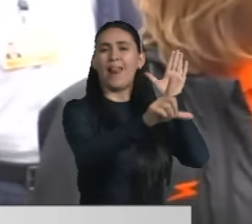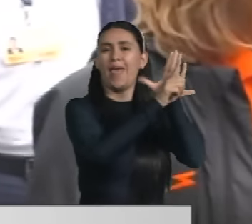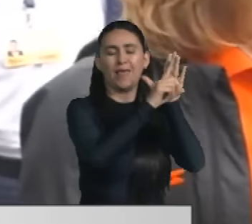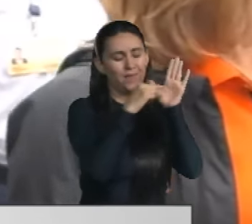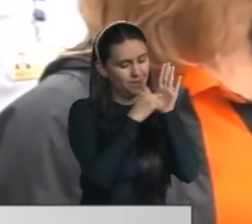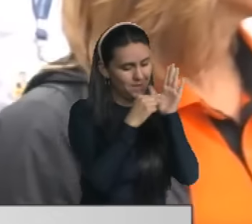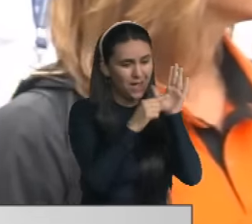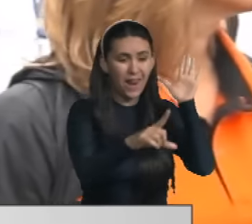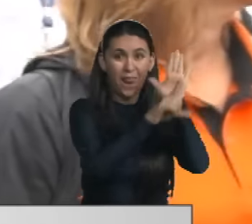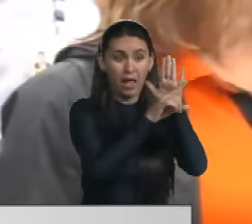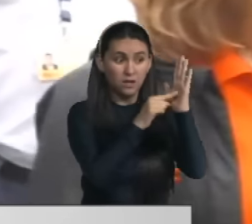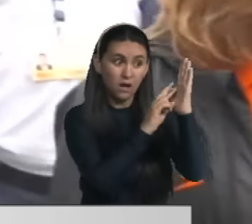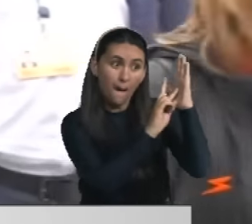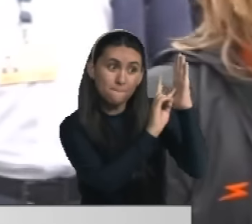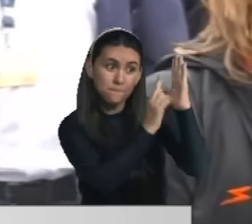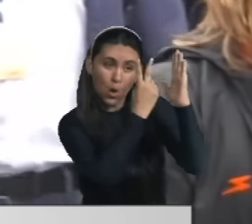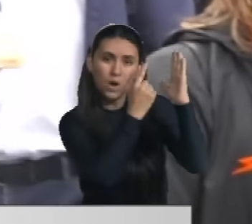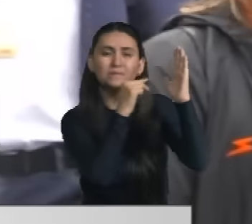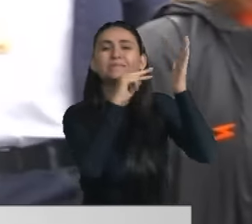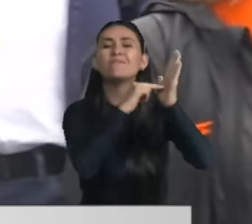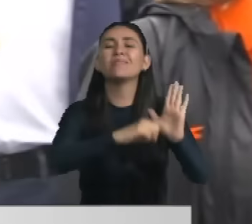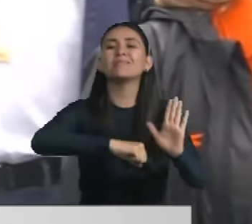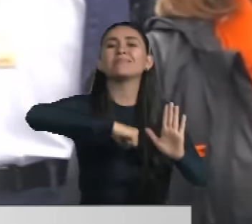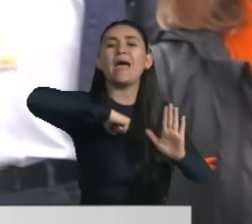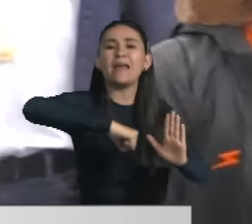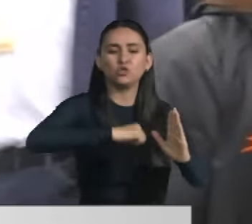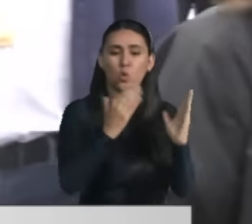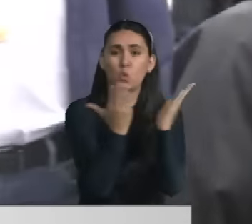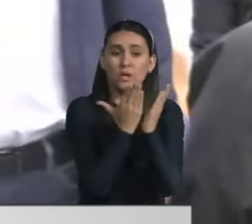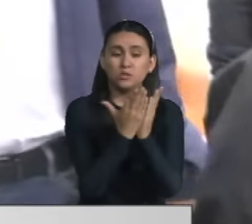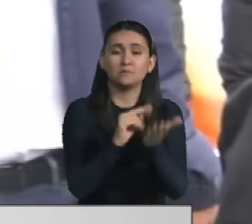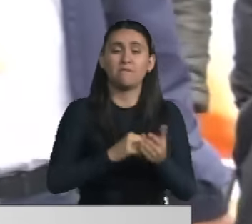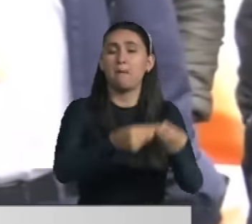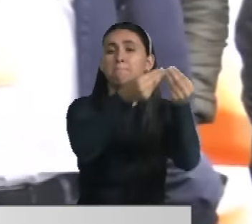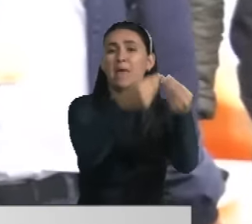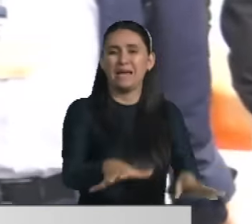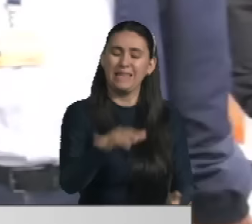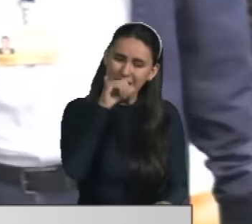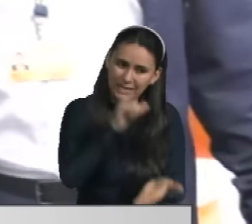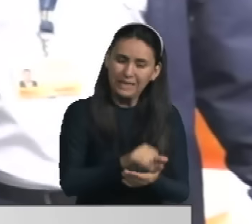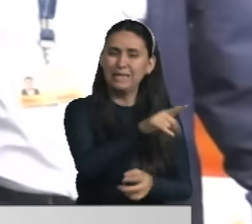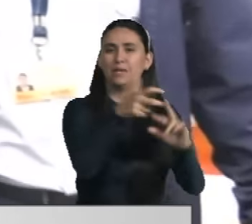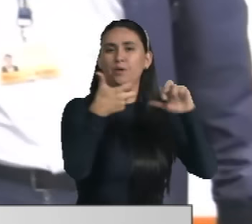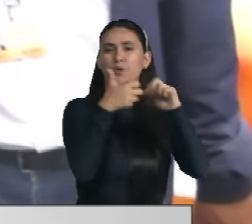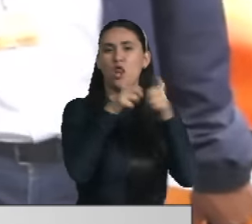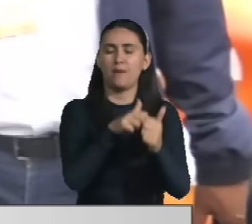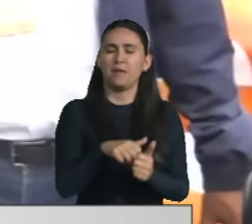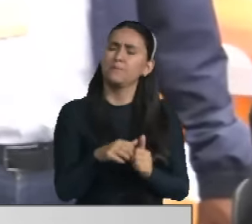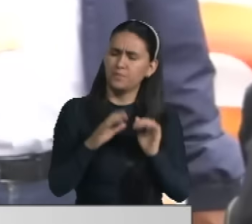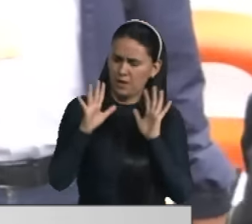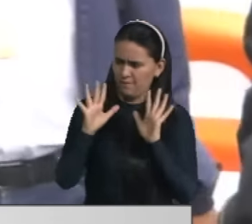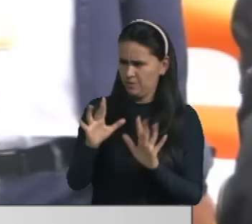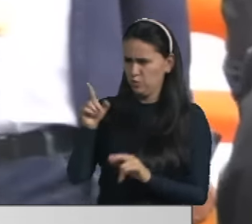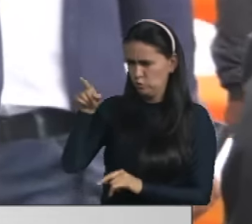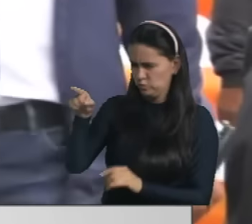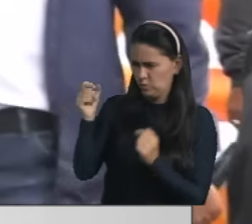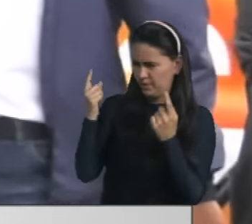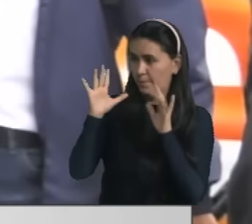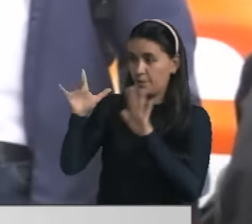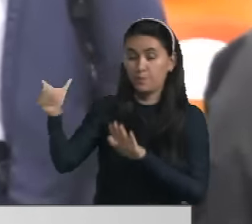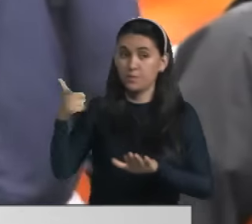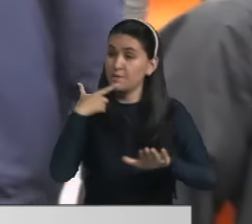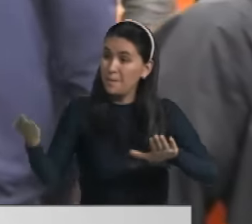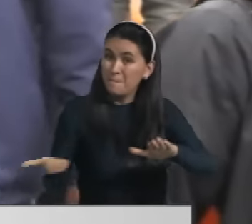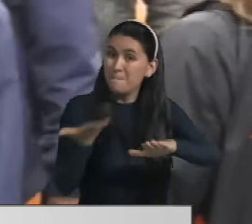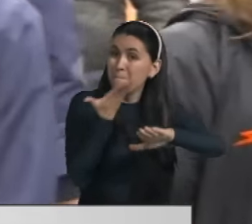con esa enmienda se perderá el derecho de aquí en adelante. Ese es el problema. Presidente, es decir, la petición principal es que